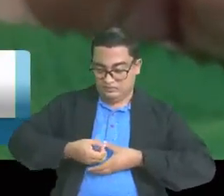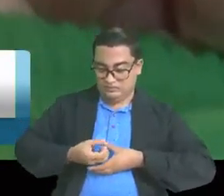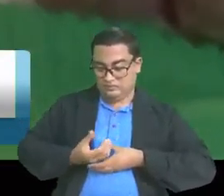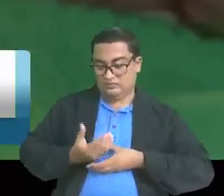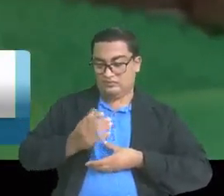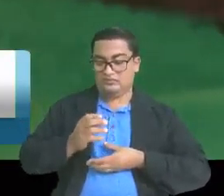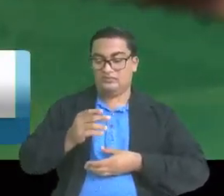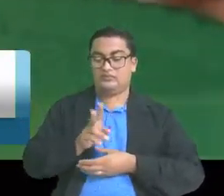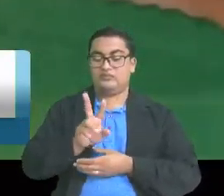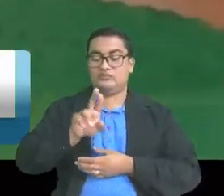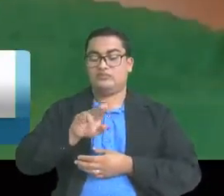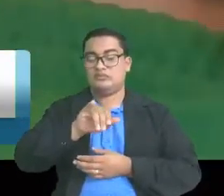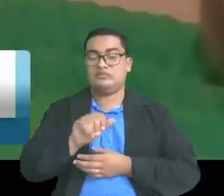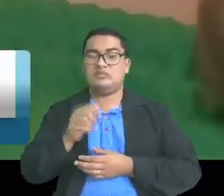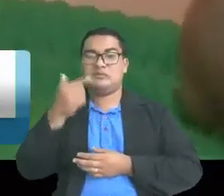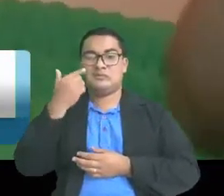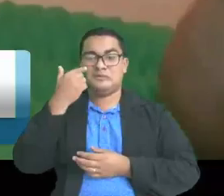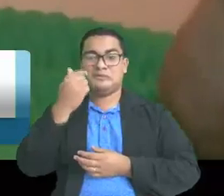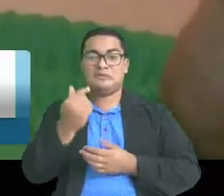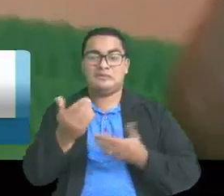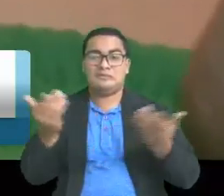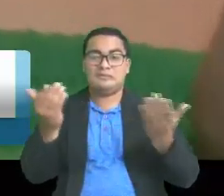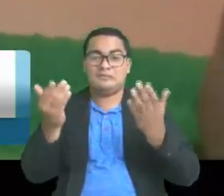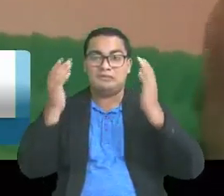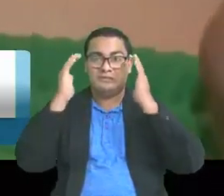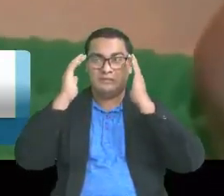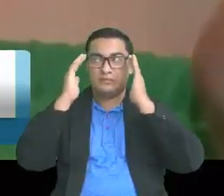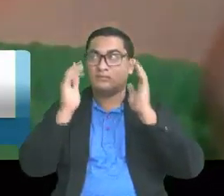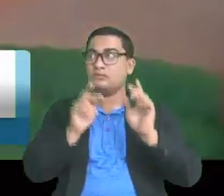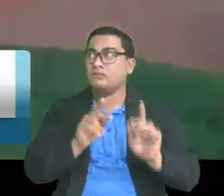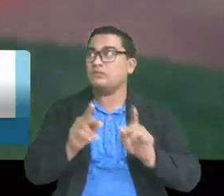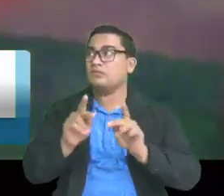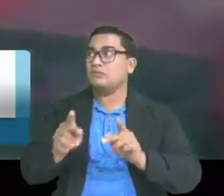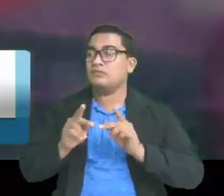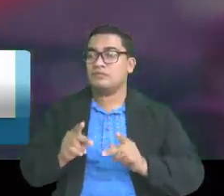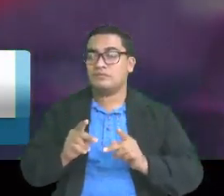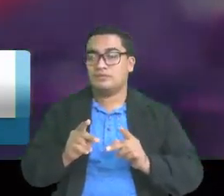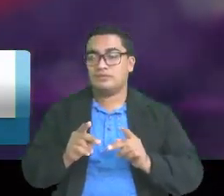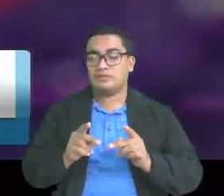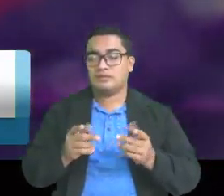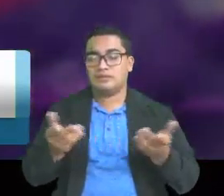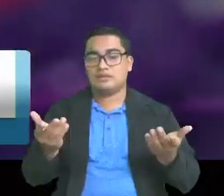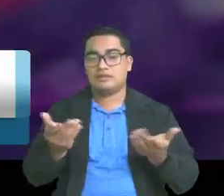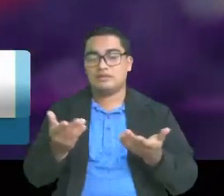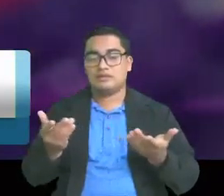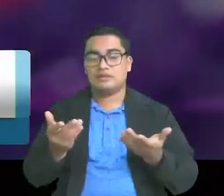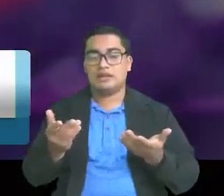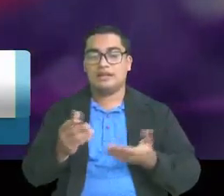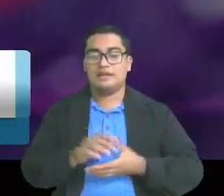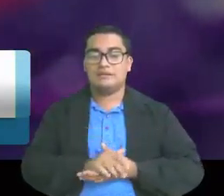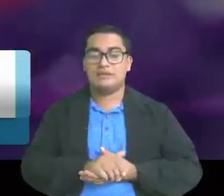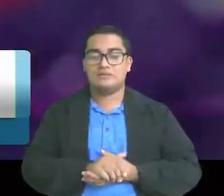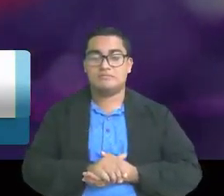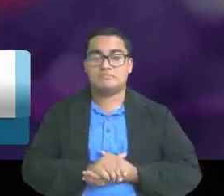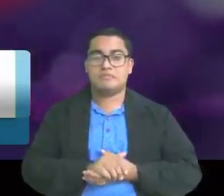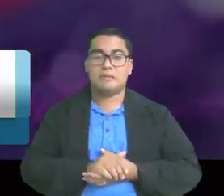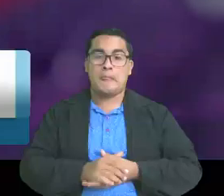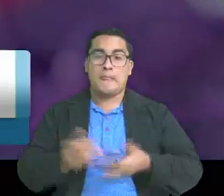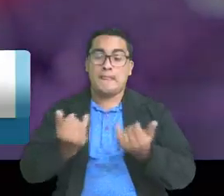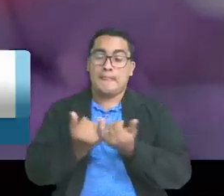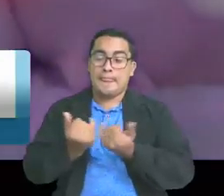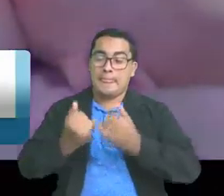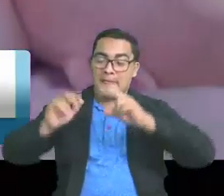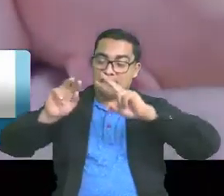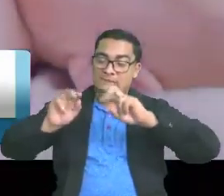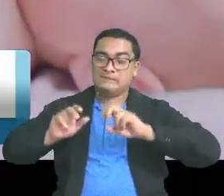quien conoce o se dedica a estos pacientitos, somos los cirujanos pediatras, muchas veces los pediatras también, solo al revisarlo